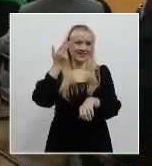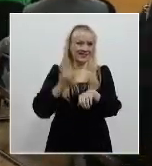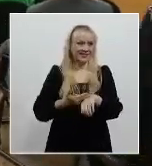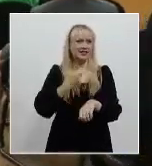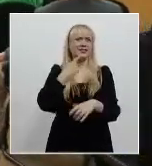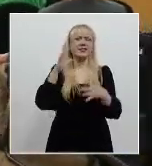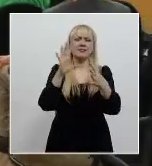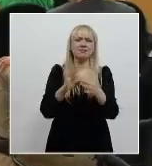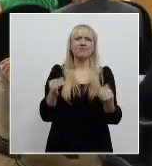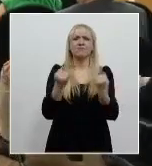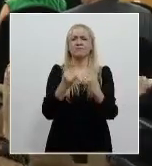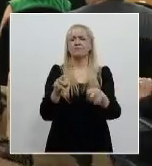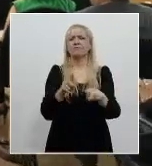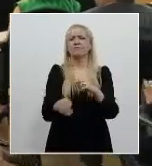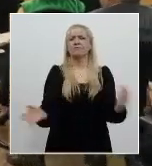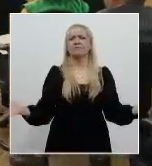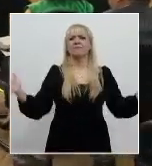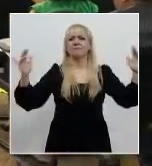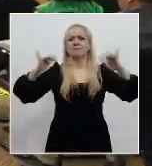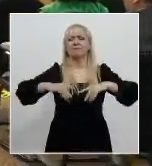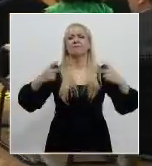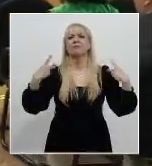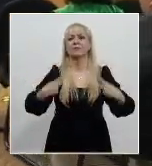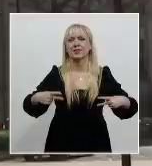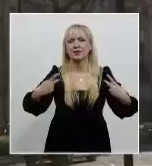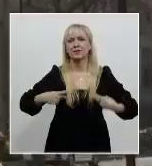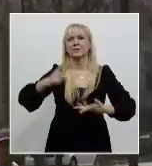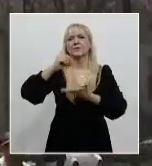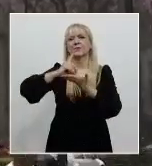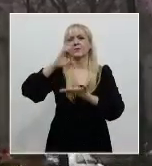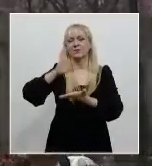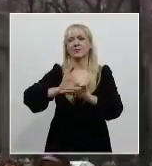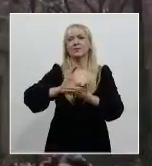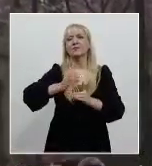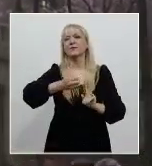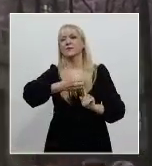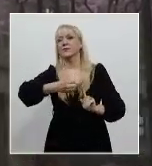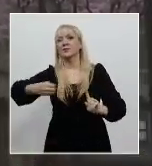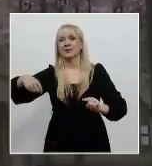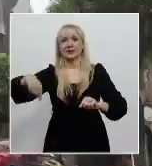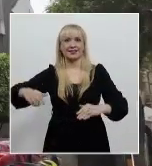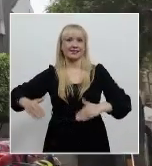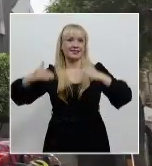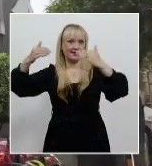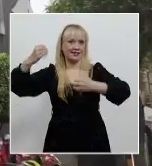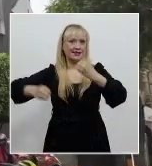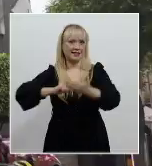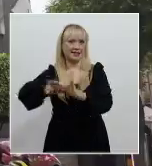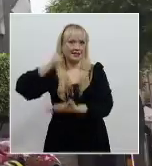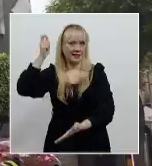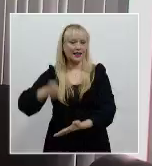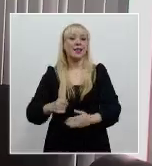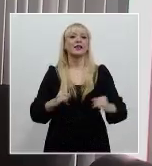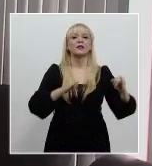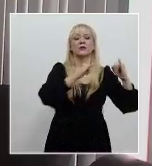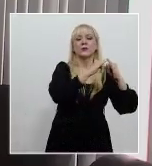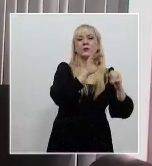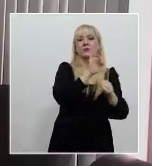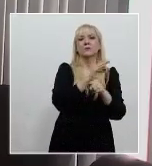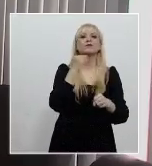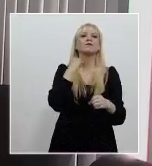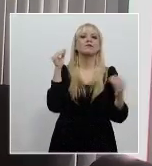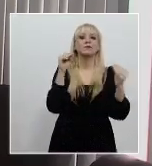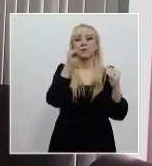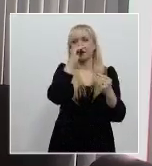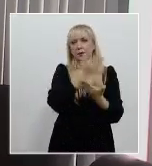lo dijo al inaugurar el Encuentro Nacional de Personas con Discapacidad organizado por la Suprema Corte y la Defensoría Pública. El